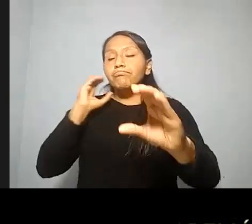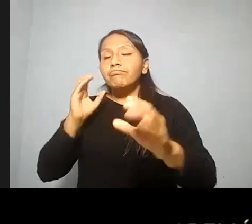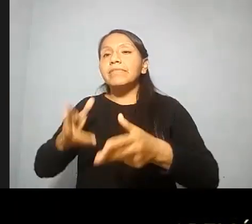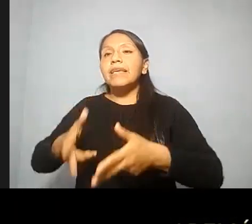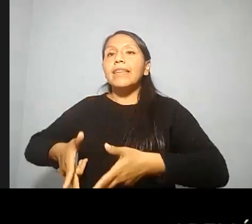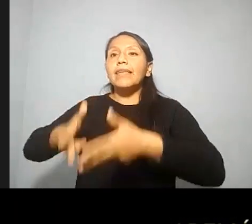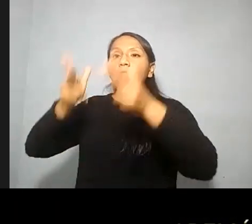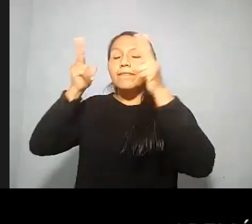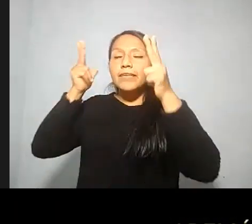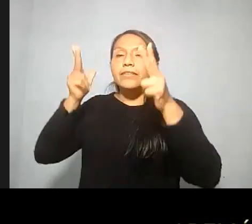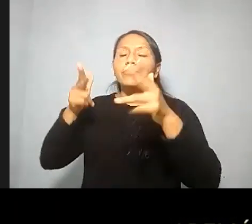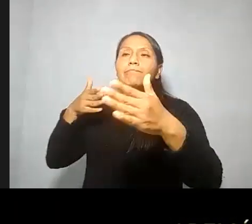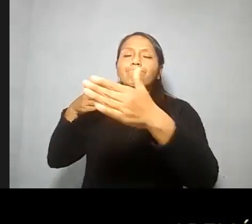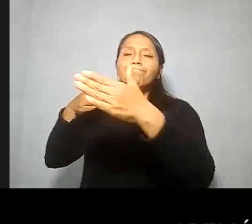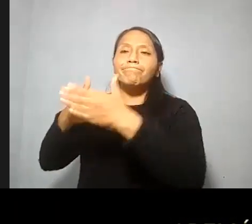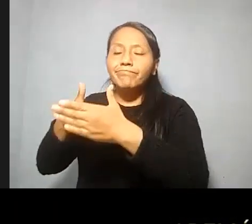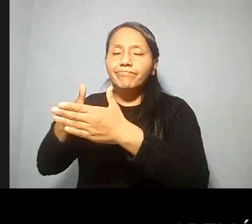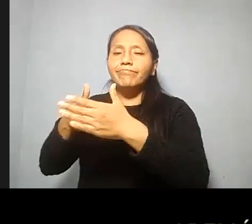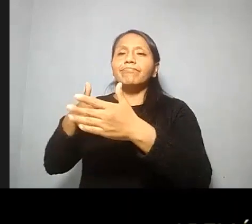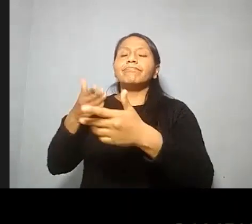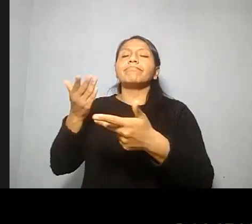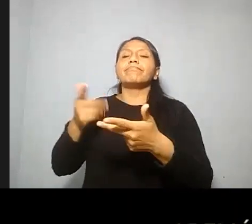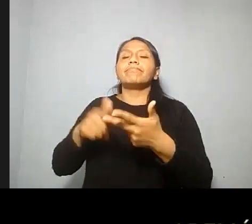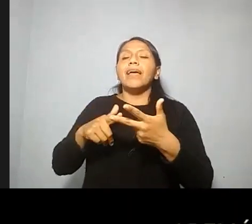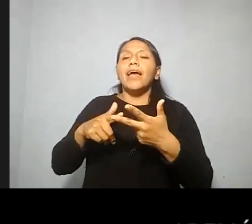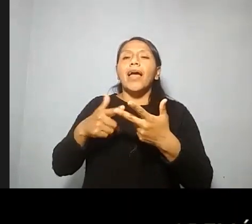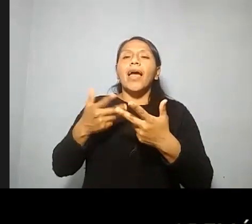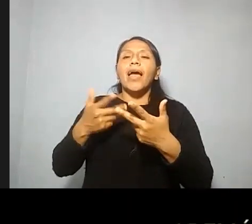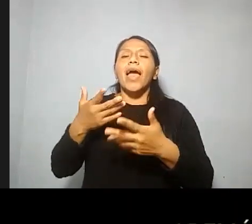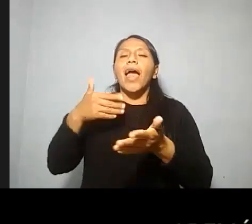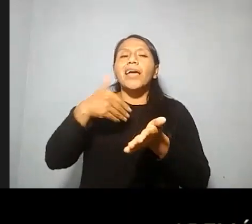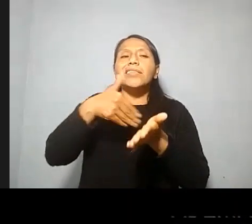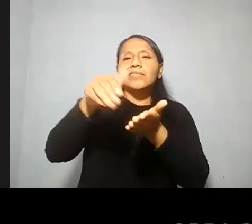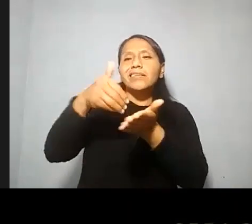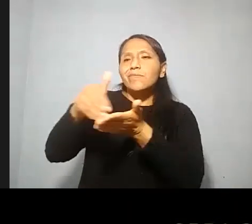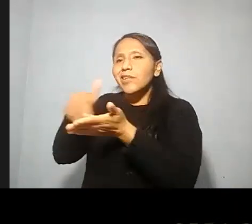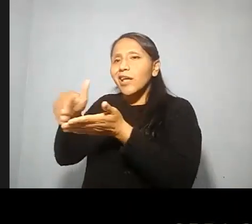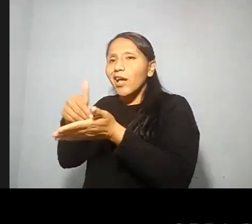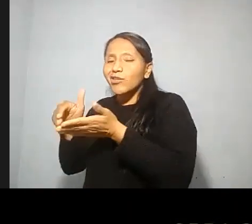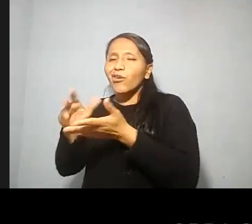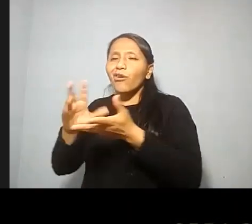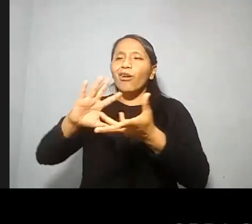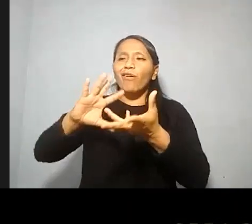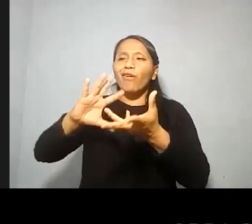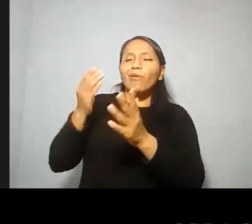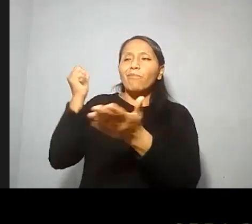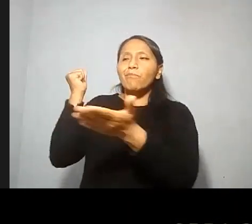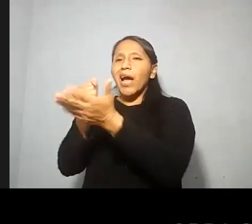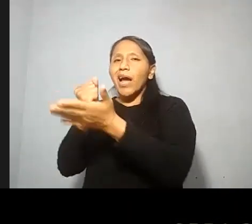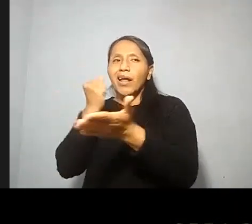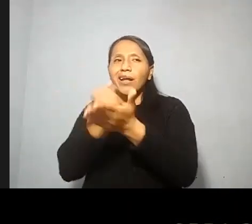inaccesibles, las actitudes discriminatorias y los estereotipos discriminatorios, para de esta